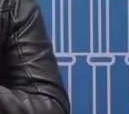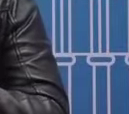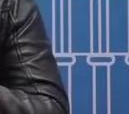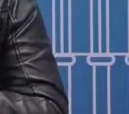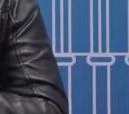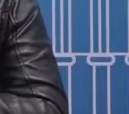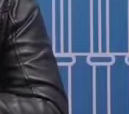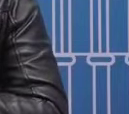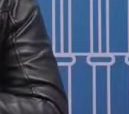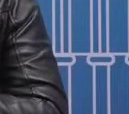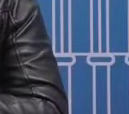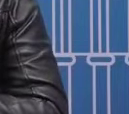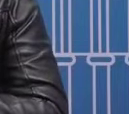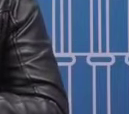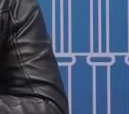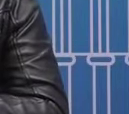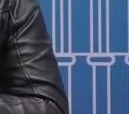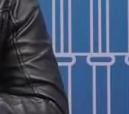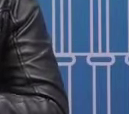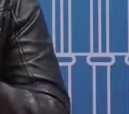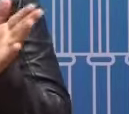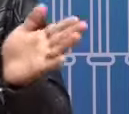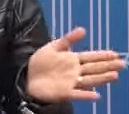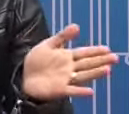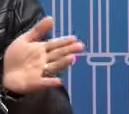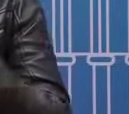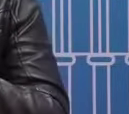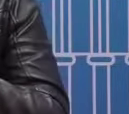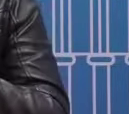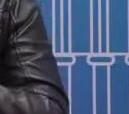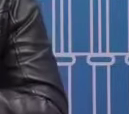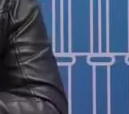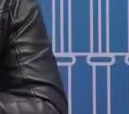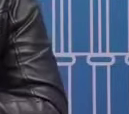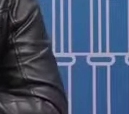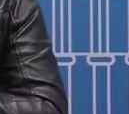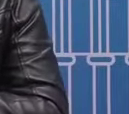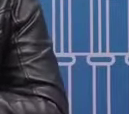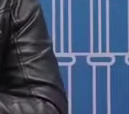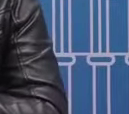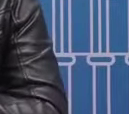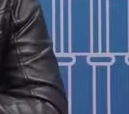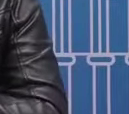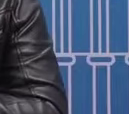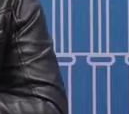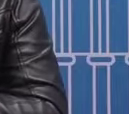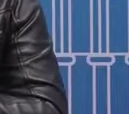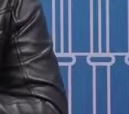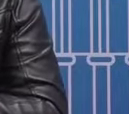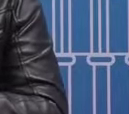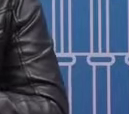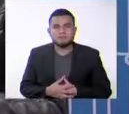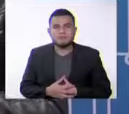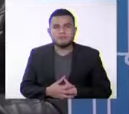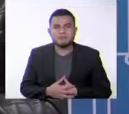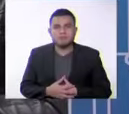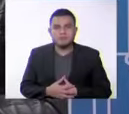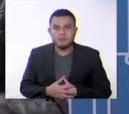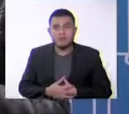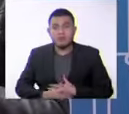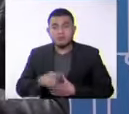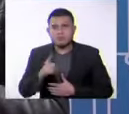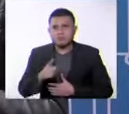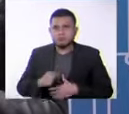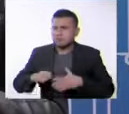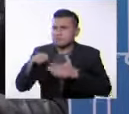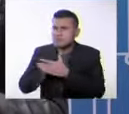evidencia que una voz puede transformar el transcurso de la historia a algo positivo. Es una de las principales precursoras, a